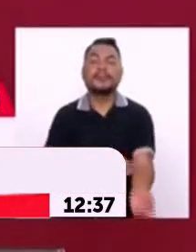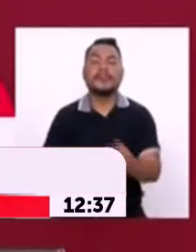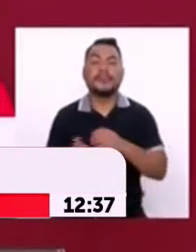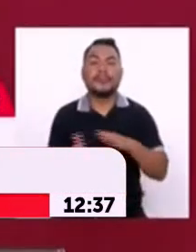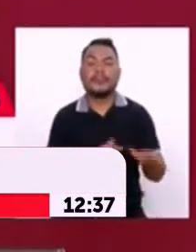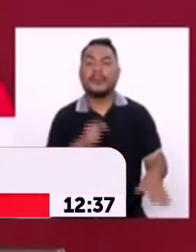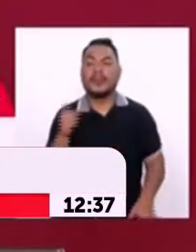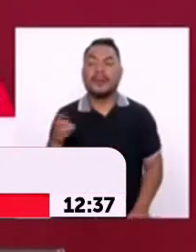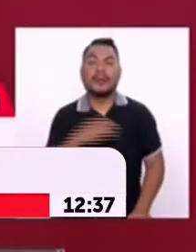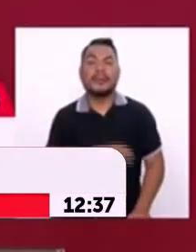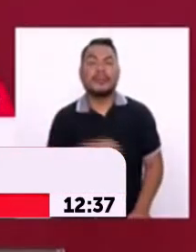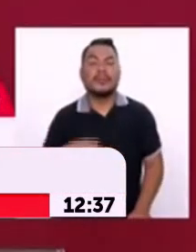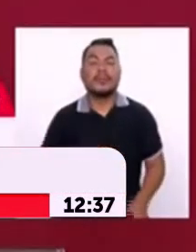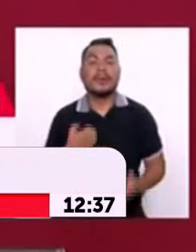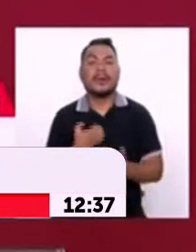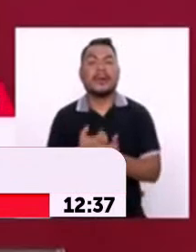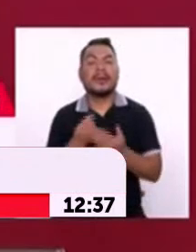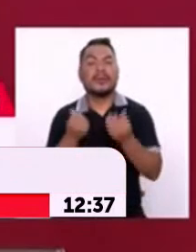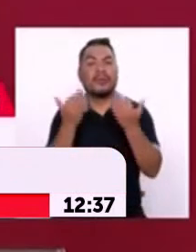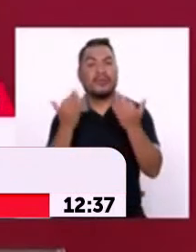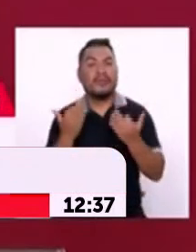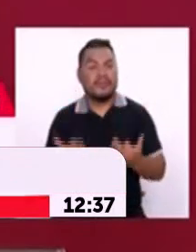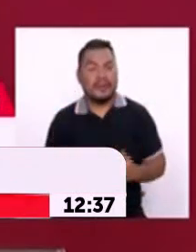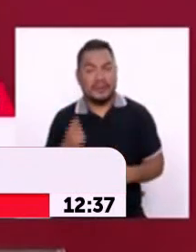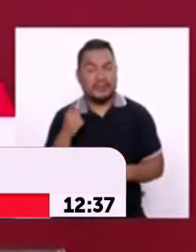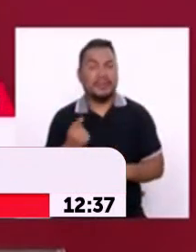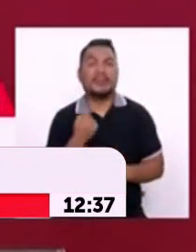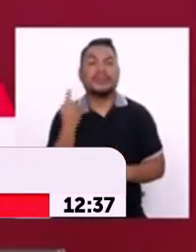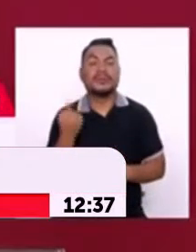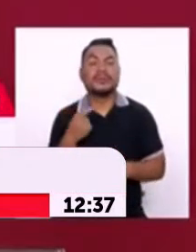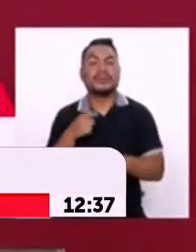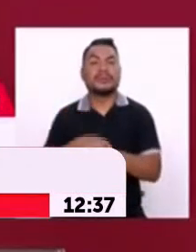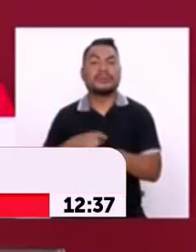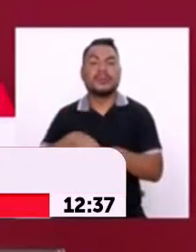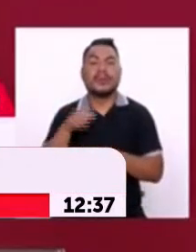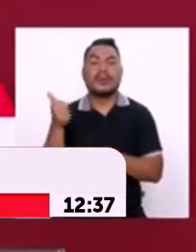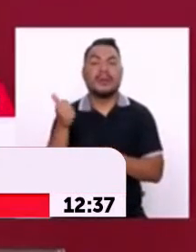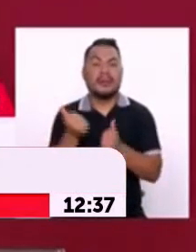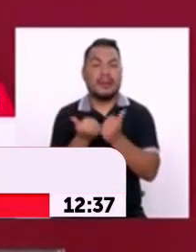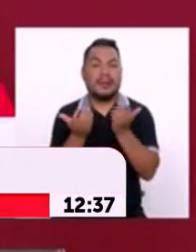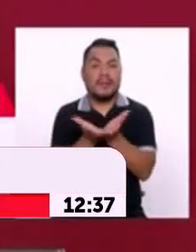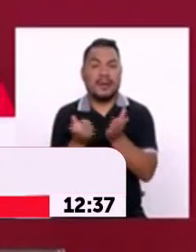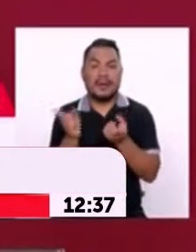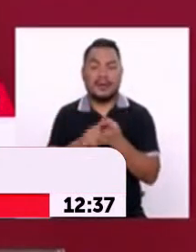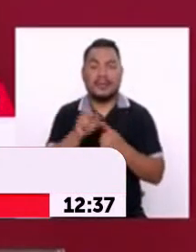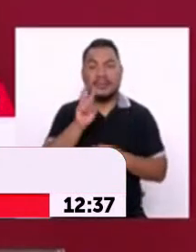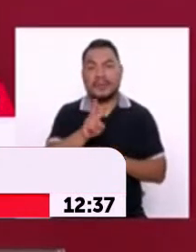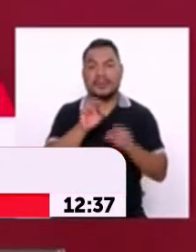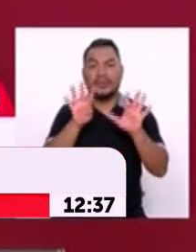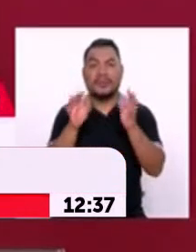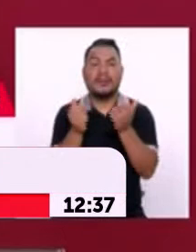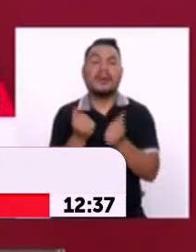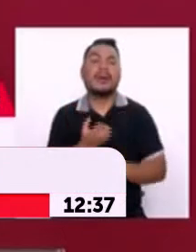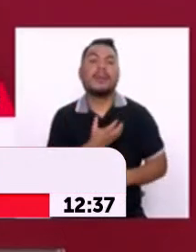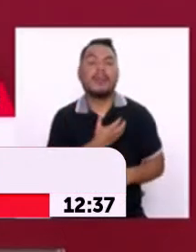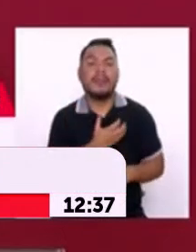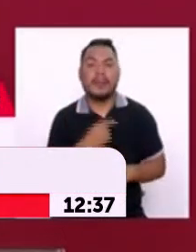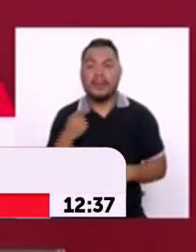En el Ministerio de Economía y Finanzas, solo en el periodo del 10 de abril al 29